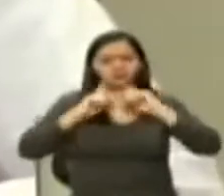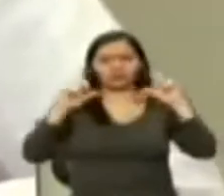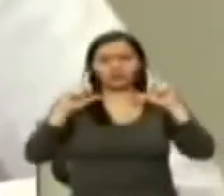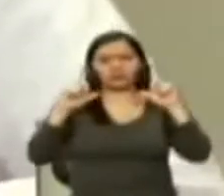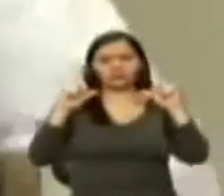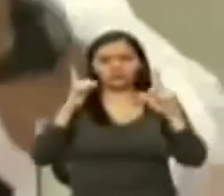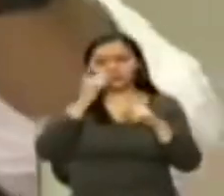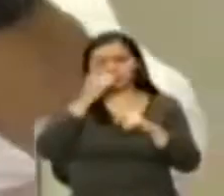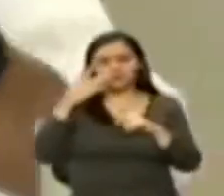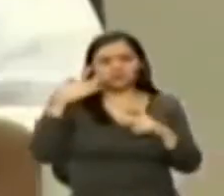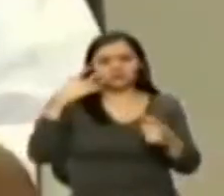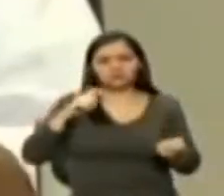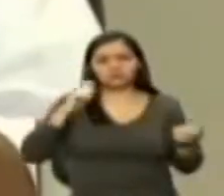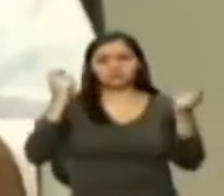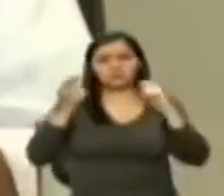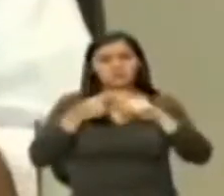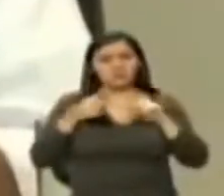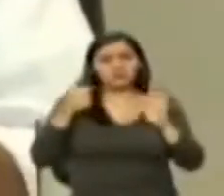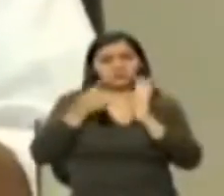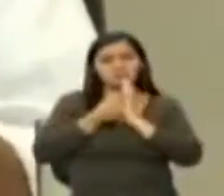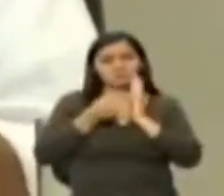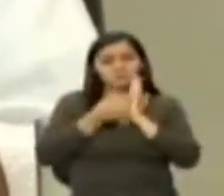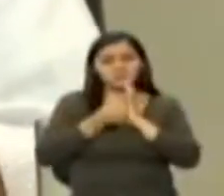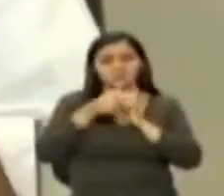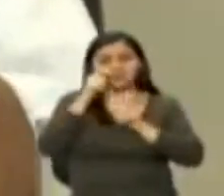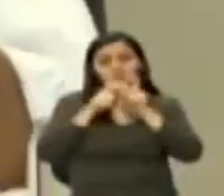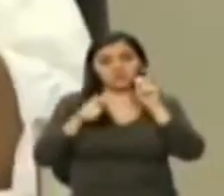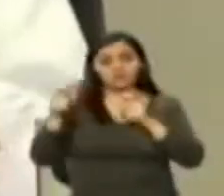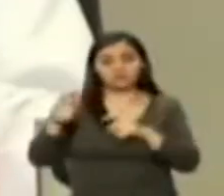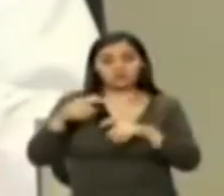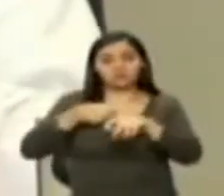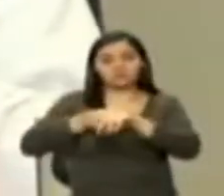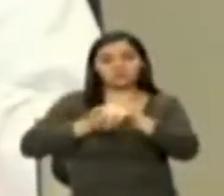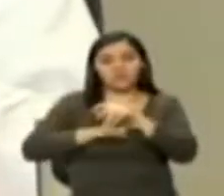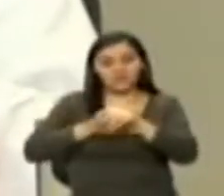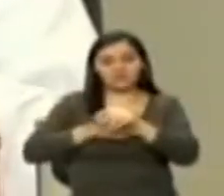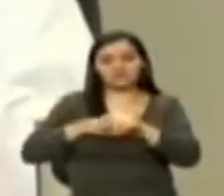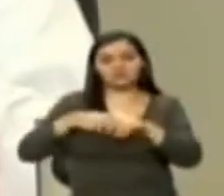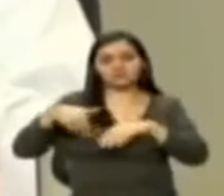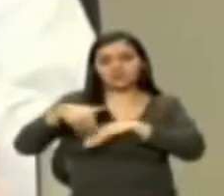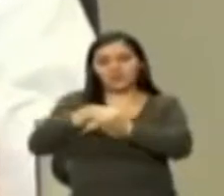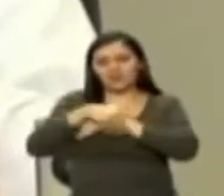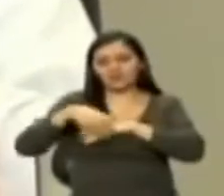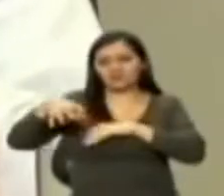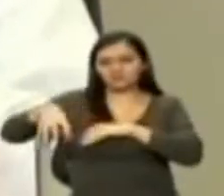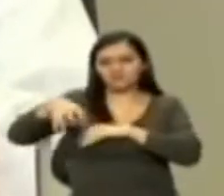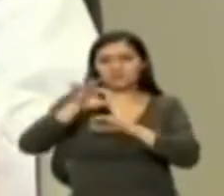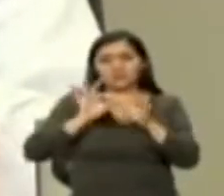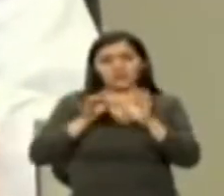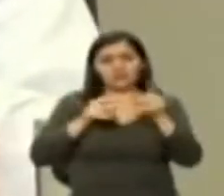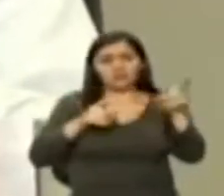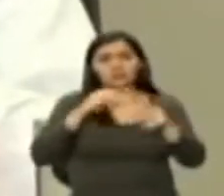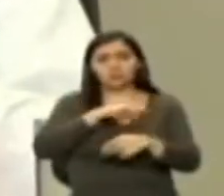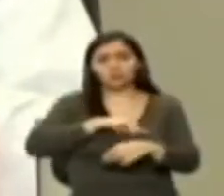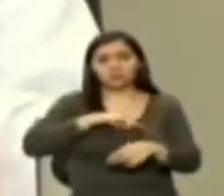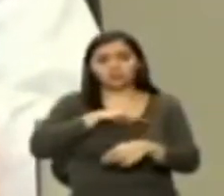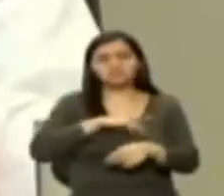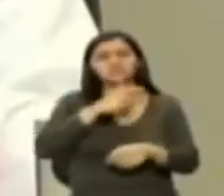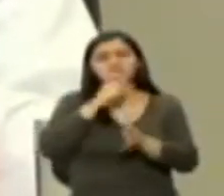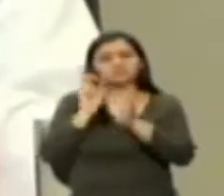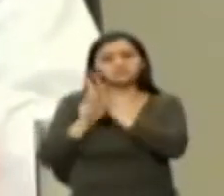cambiado. Y los propios poblados, los Macas, las calles adoquinadas. Ah, pero eso es el municipio. Adivine quién le pasa la renta al